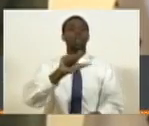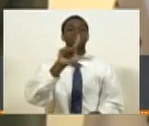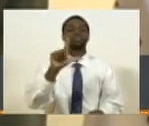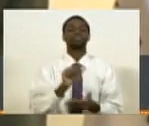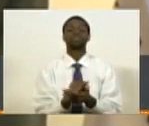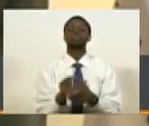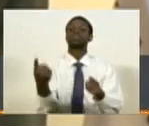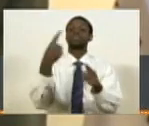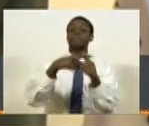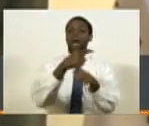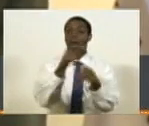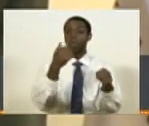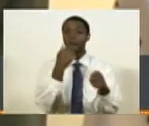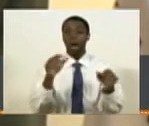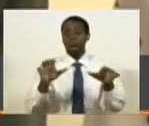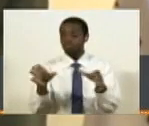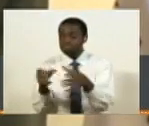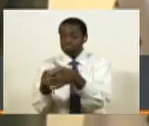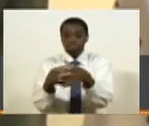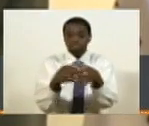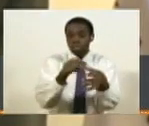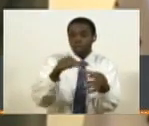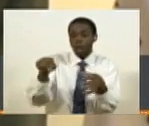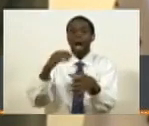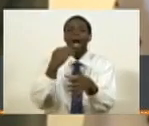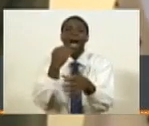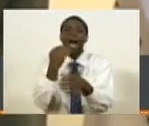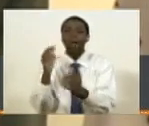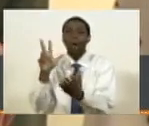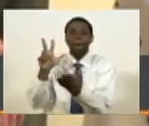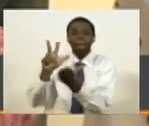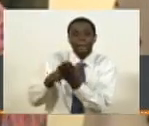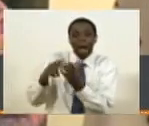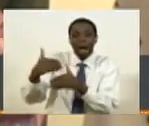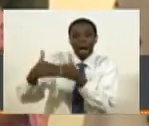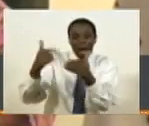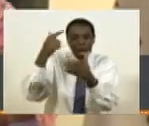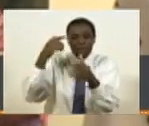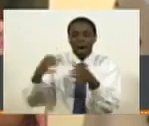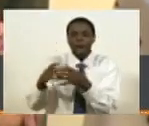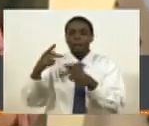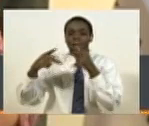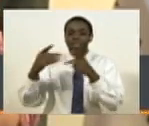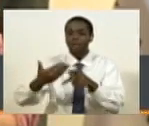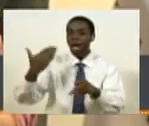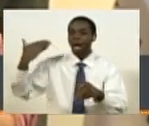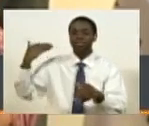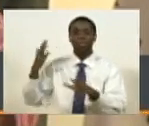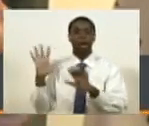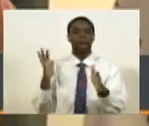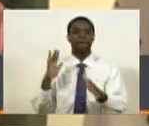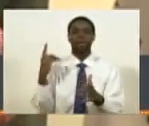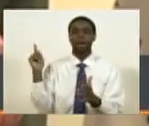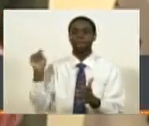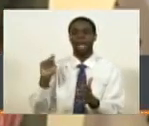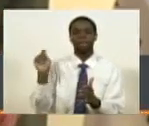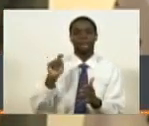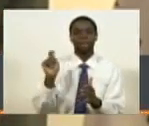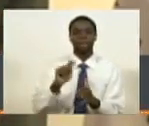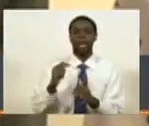las organizaciones con fines políticos en el que hemos venido trabajando en los últimos meses